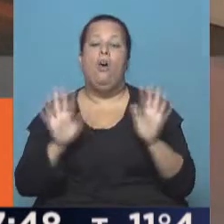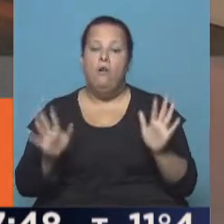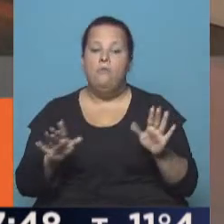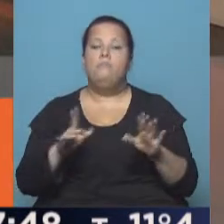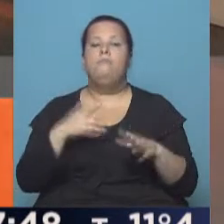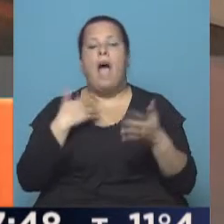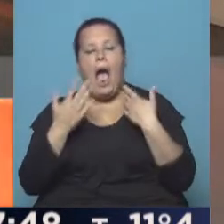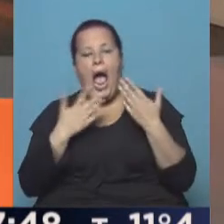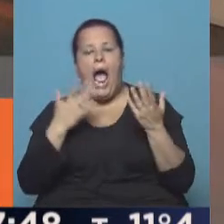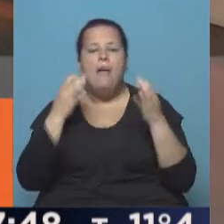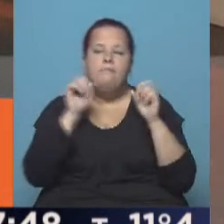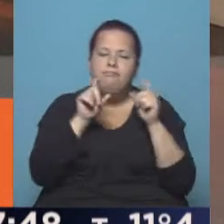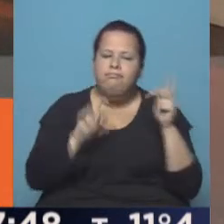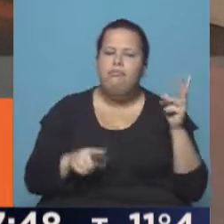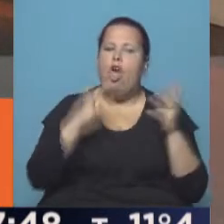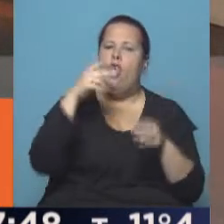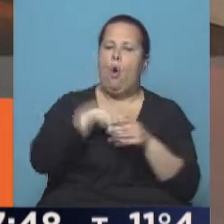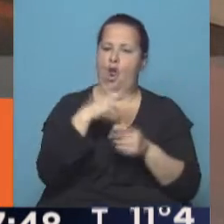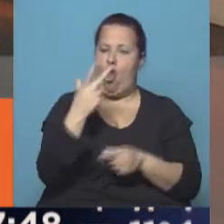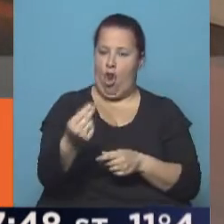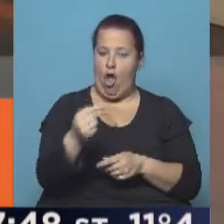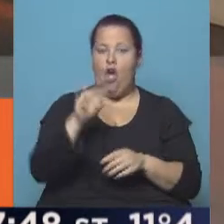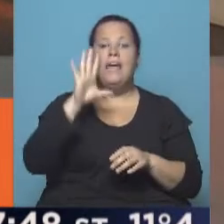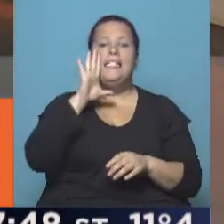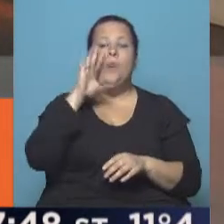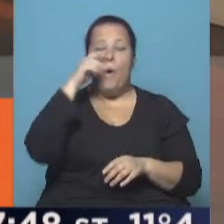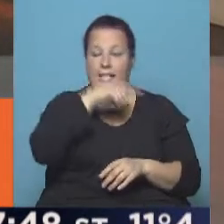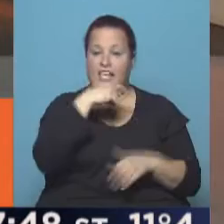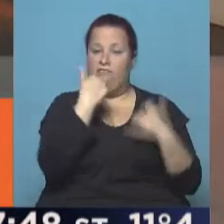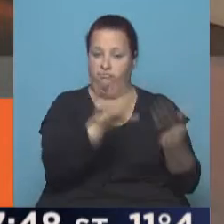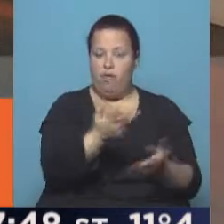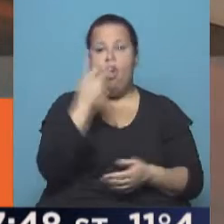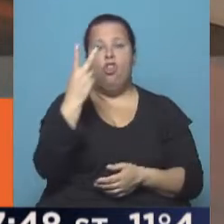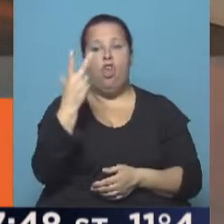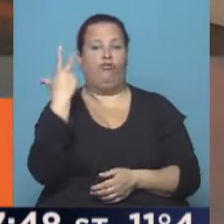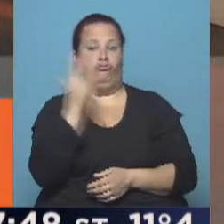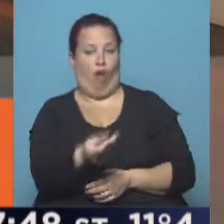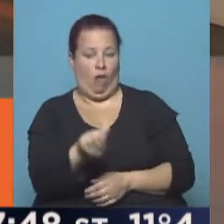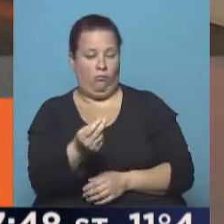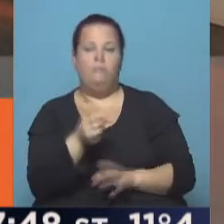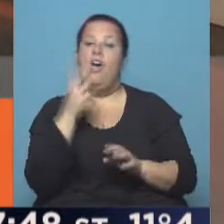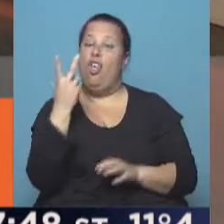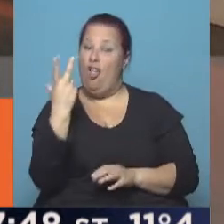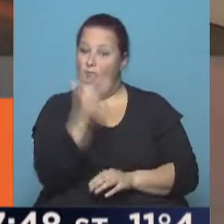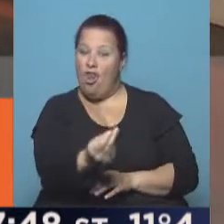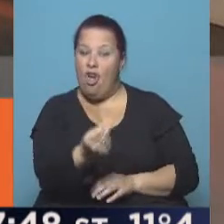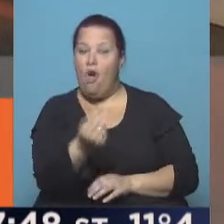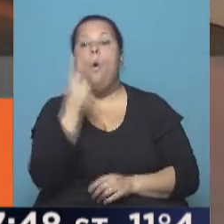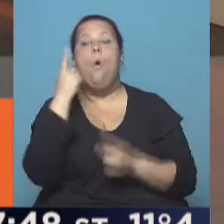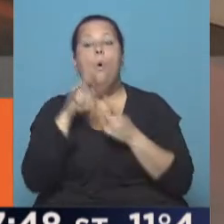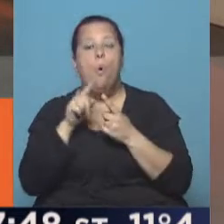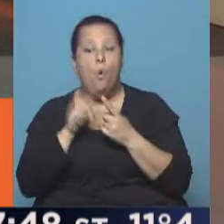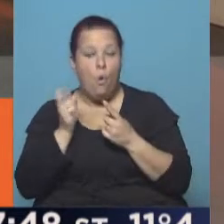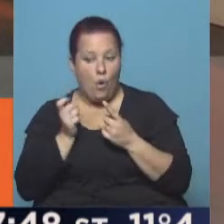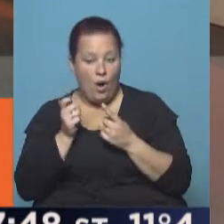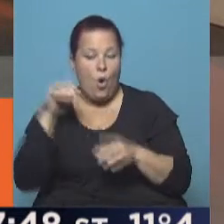hablando de particularidades 2 votos negativos hubo 57 votos a favor 2 votos en contra esos dos votos en contra uno tiene que ver